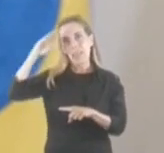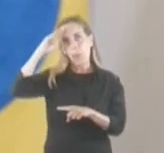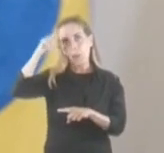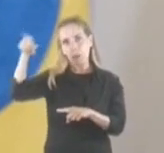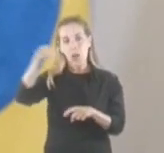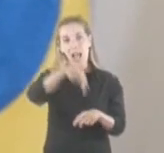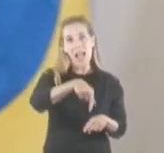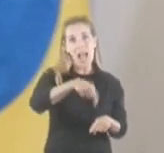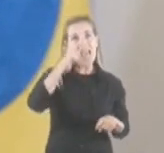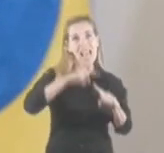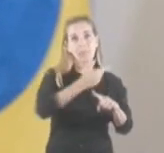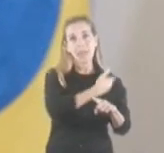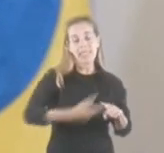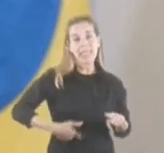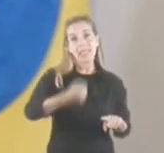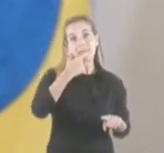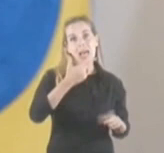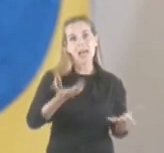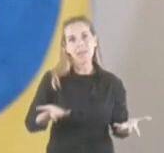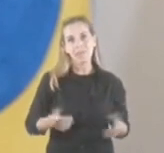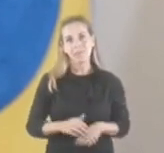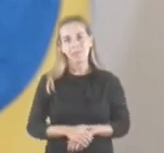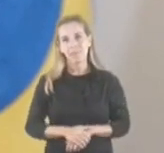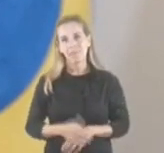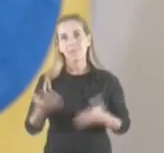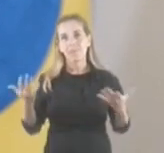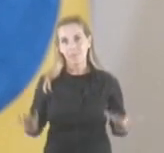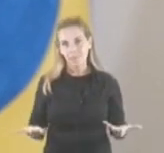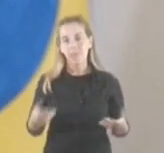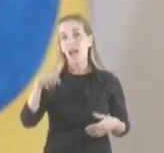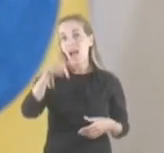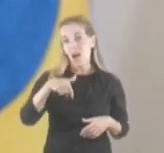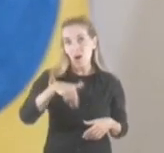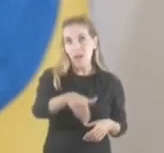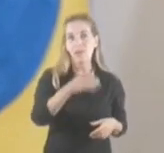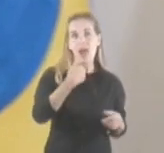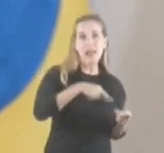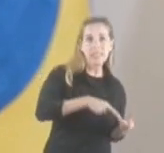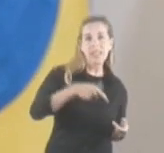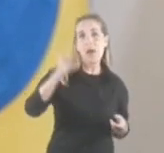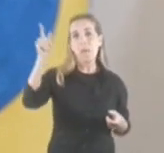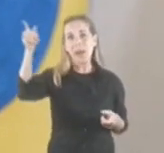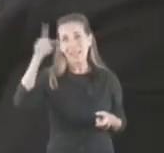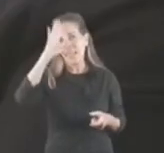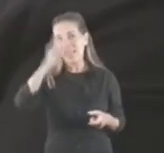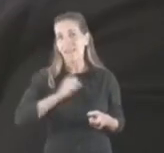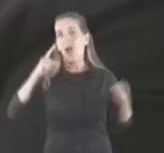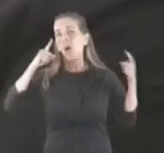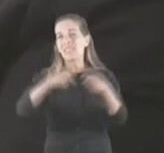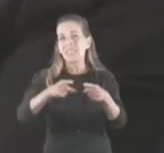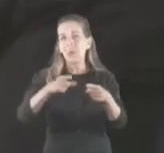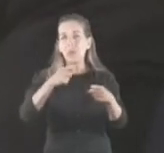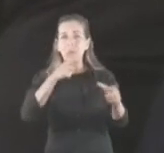Pelo Brasil passou Bolsonaro e pela Argentina passou Macri. Y los desafíos que tenemos son muy parecidos. Temos desafios muito